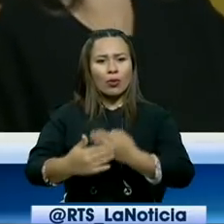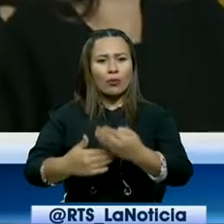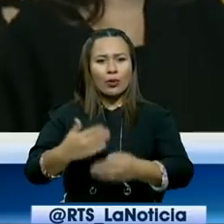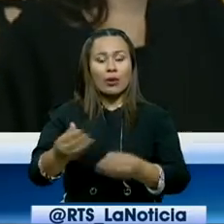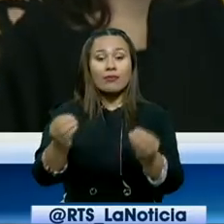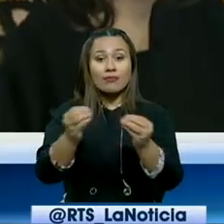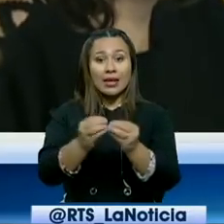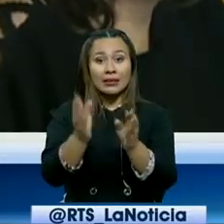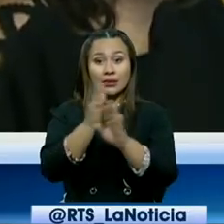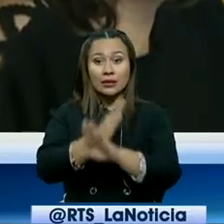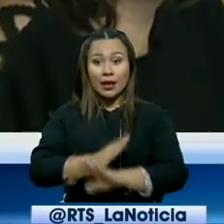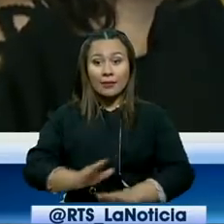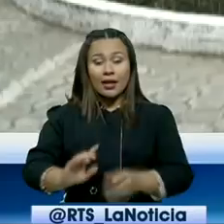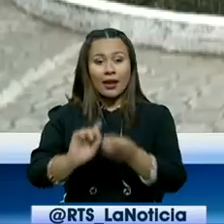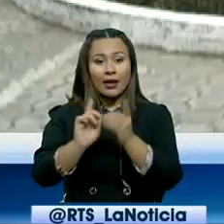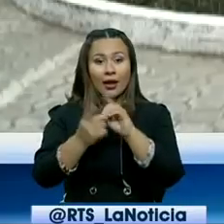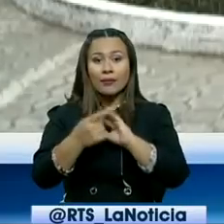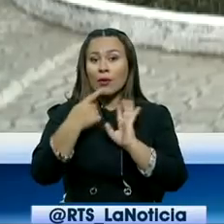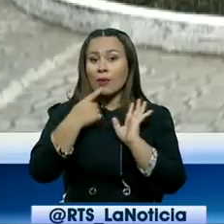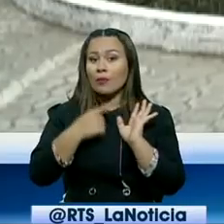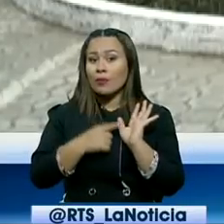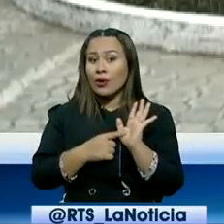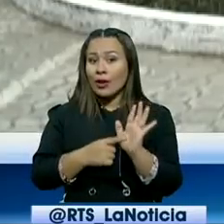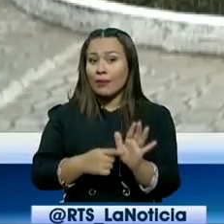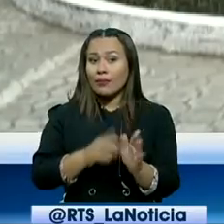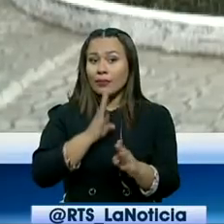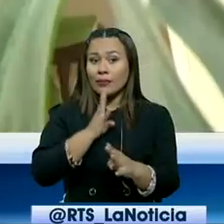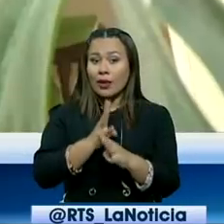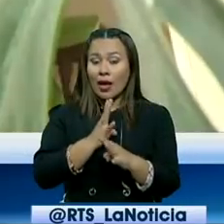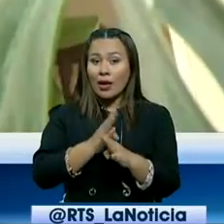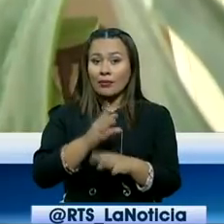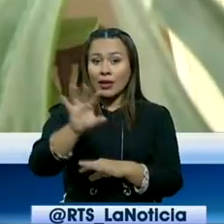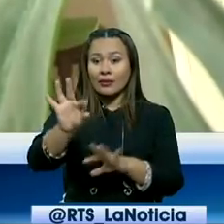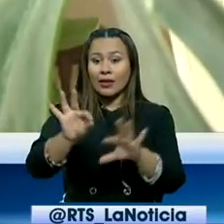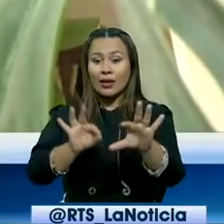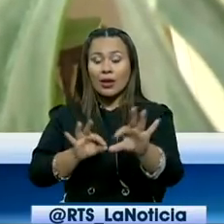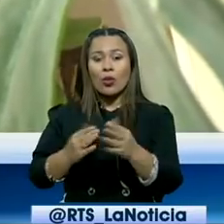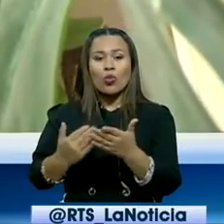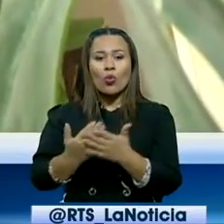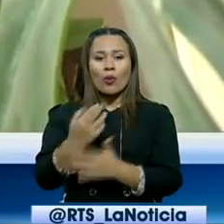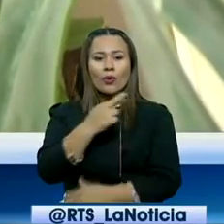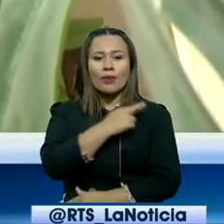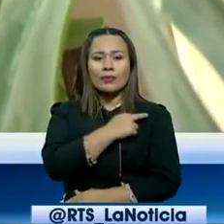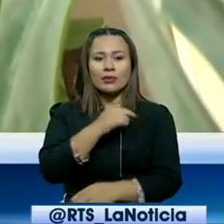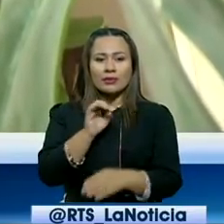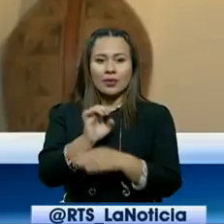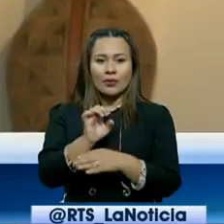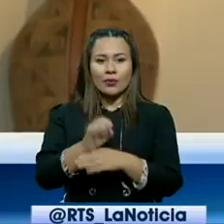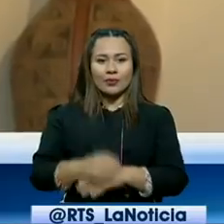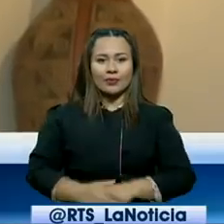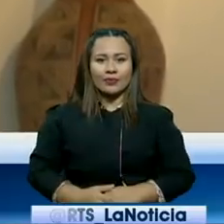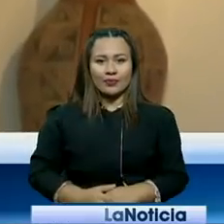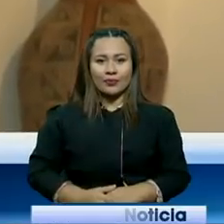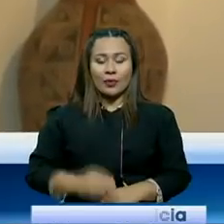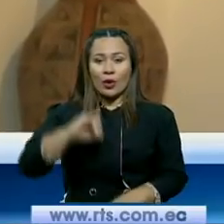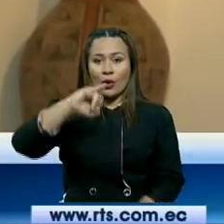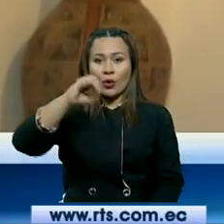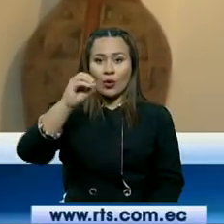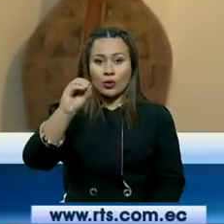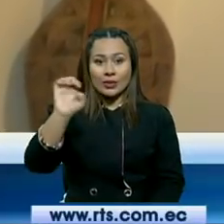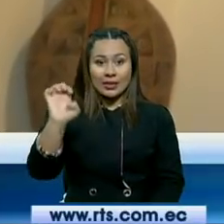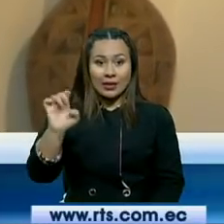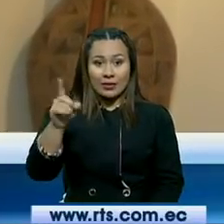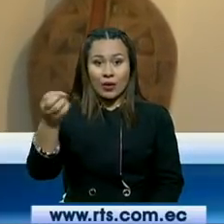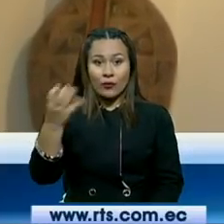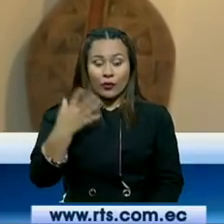concretar esos cambios. Por ejemplo, habla de la designación de un nuevo canciller de la República. José Ayala Lazo espera que